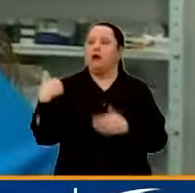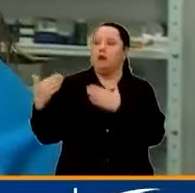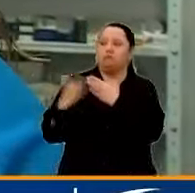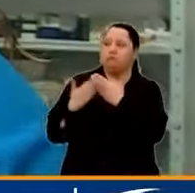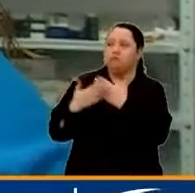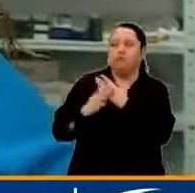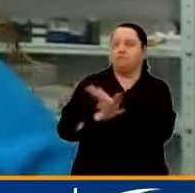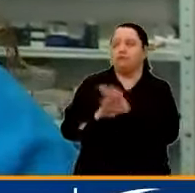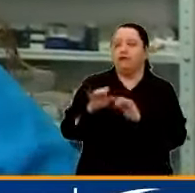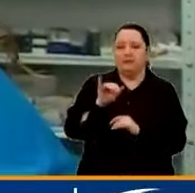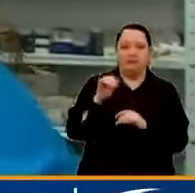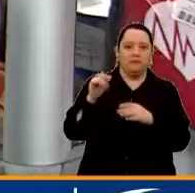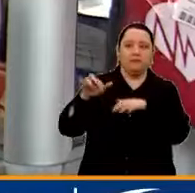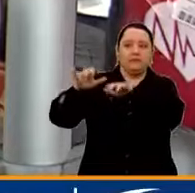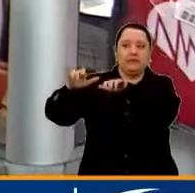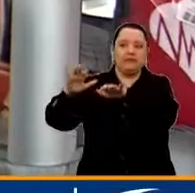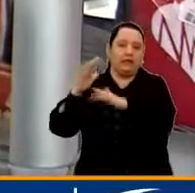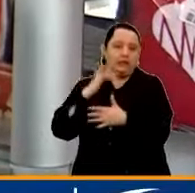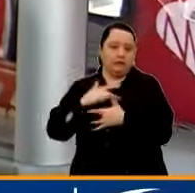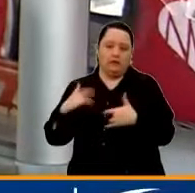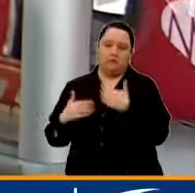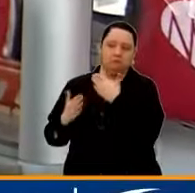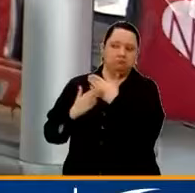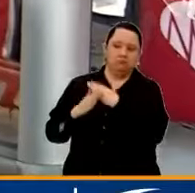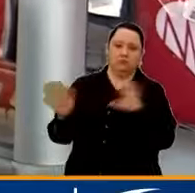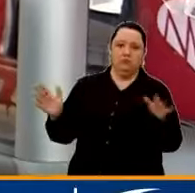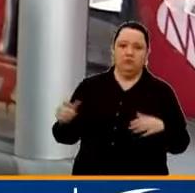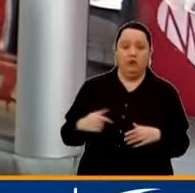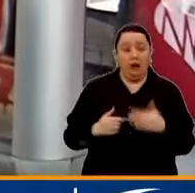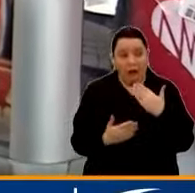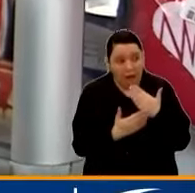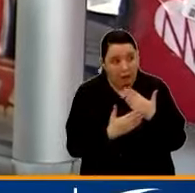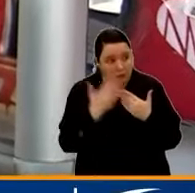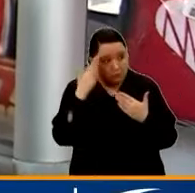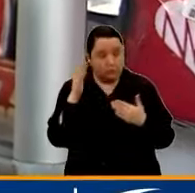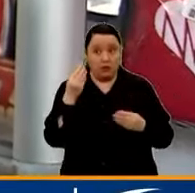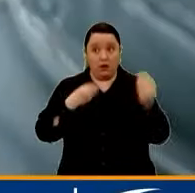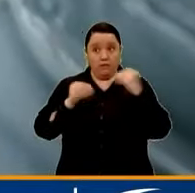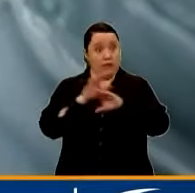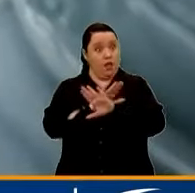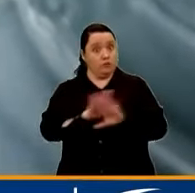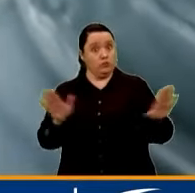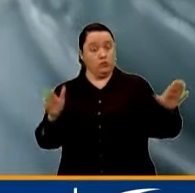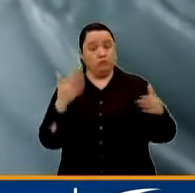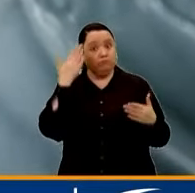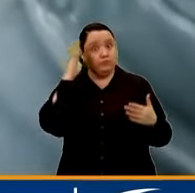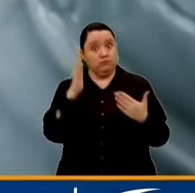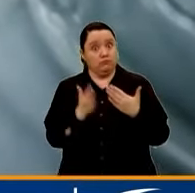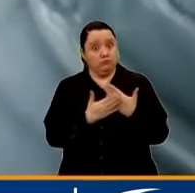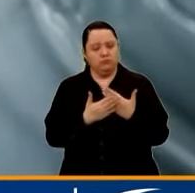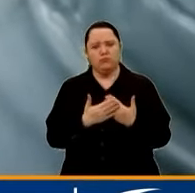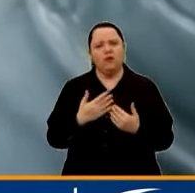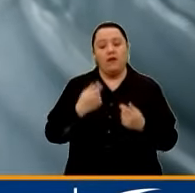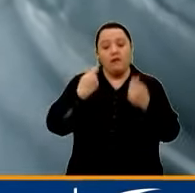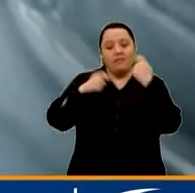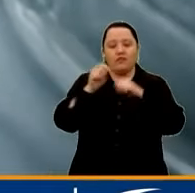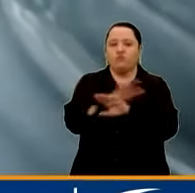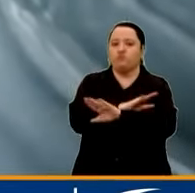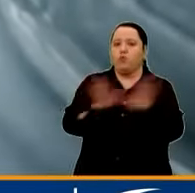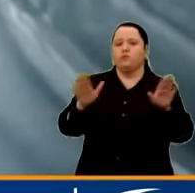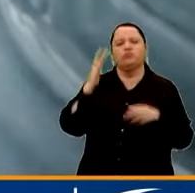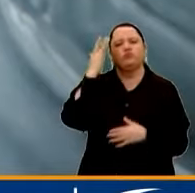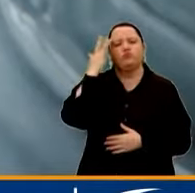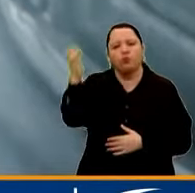nos notificaron la secretaría. No me habían notificado que la habían sacado del mercado. La razón para retirarlo del mercado es que, de